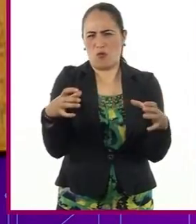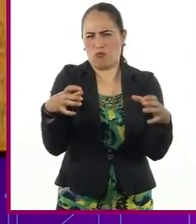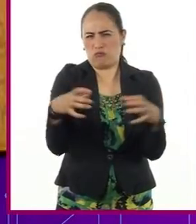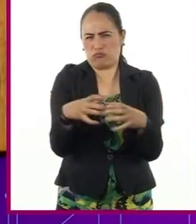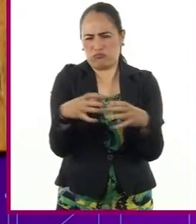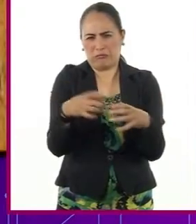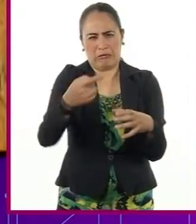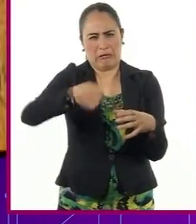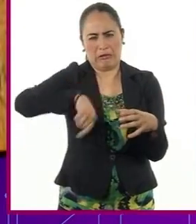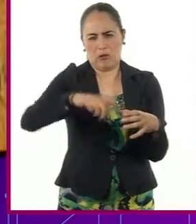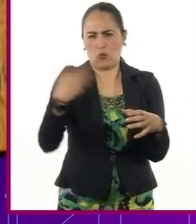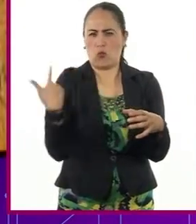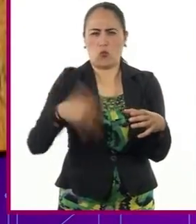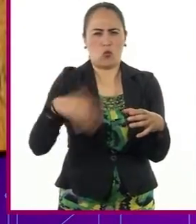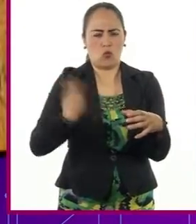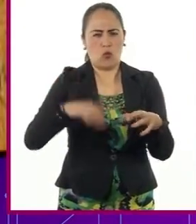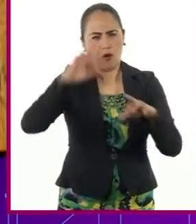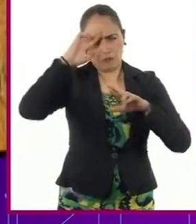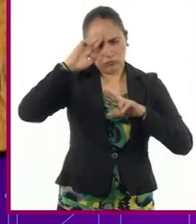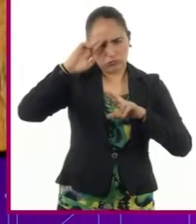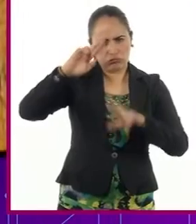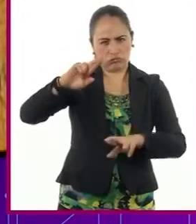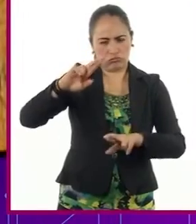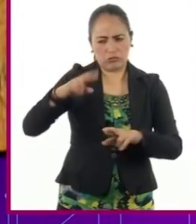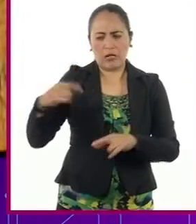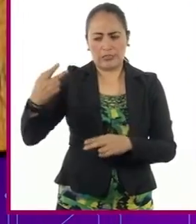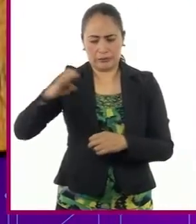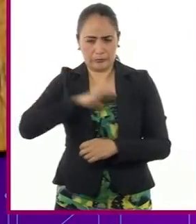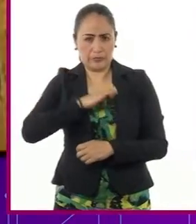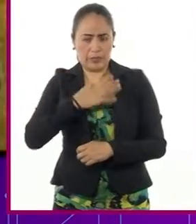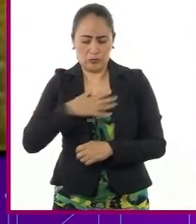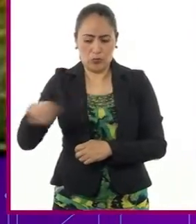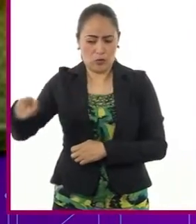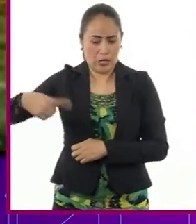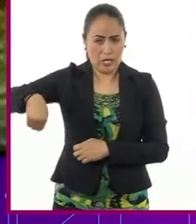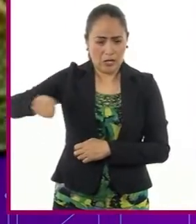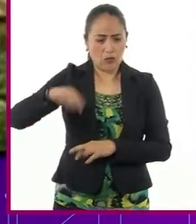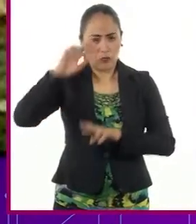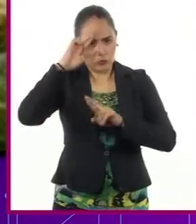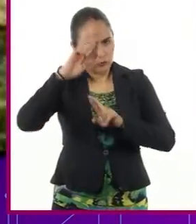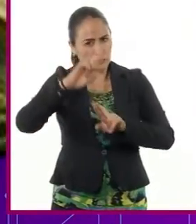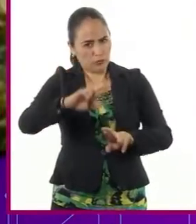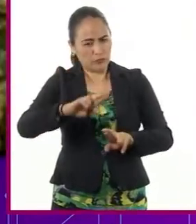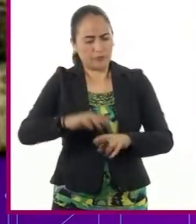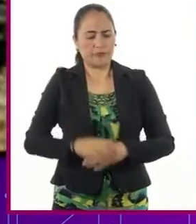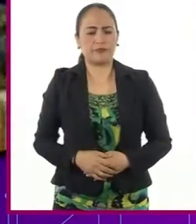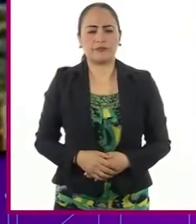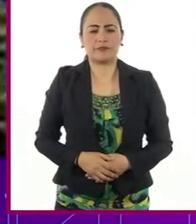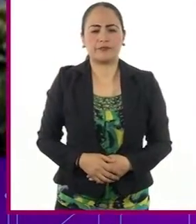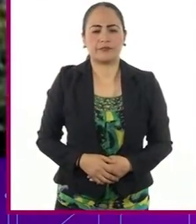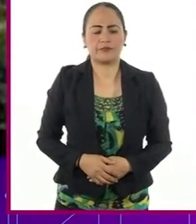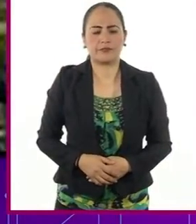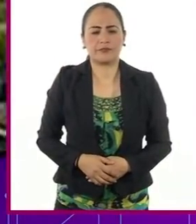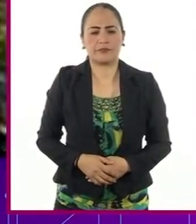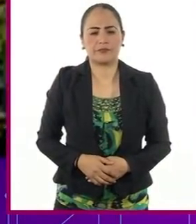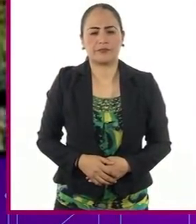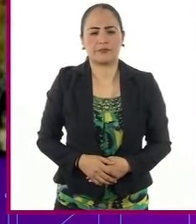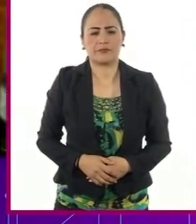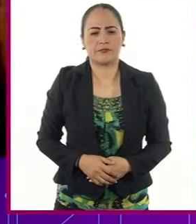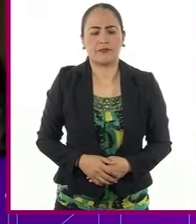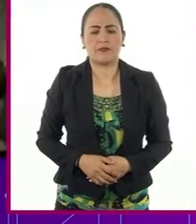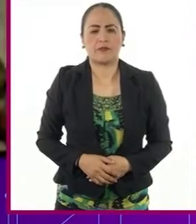que fue respetada por los españoles. Ahora bien, insisto, esta no fue una